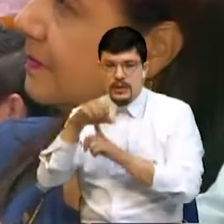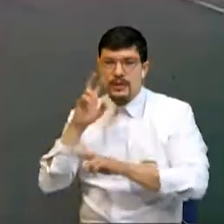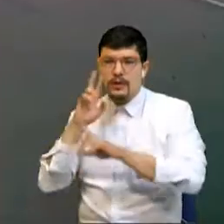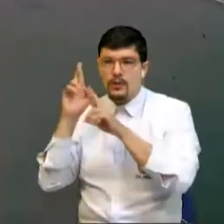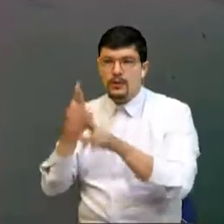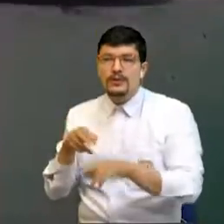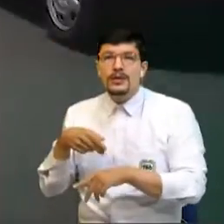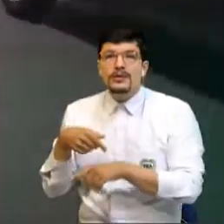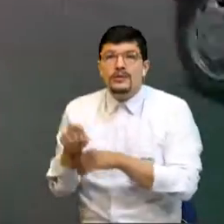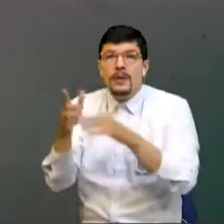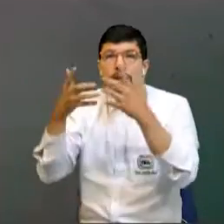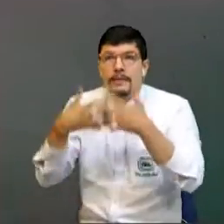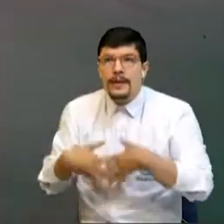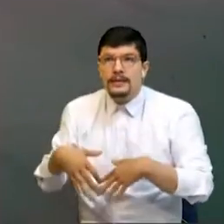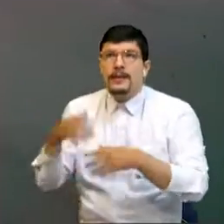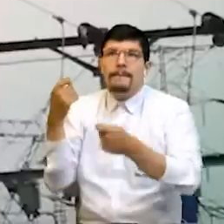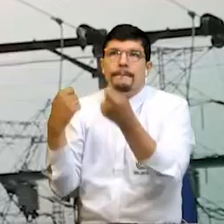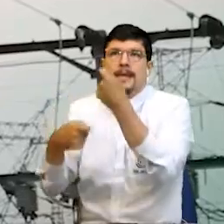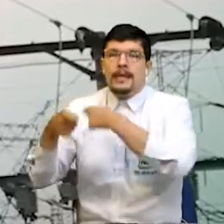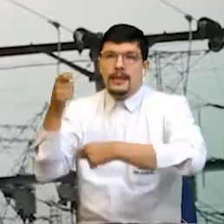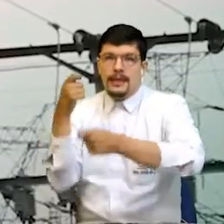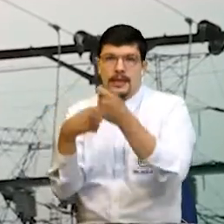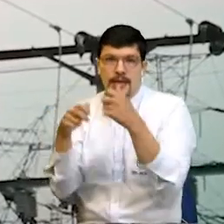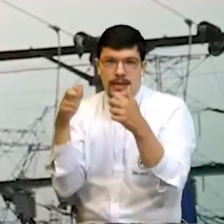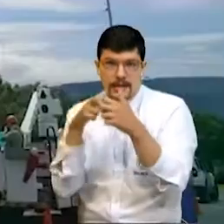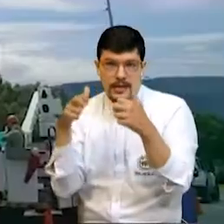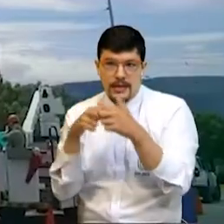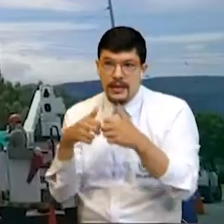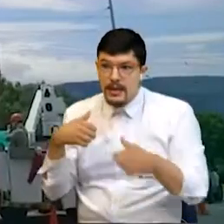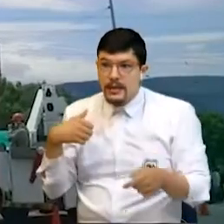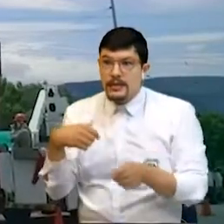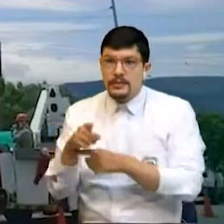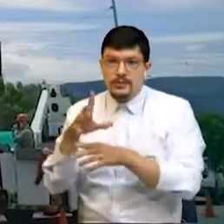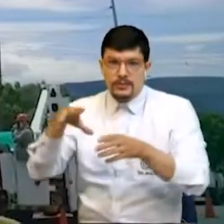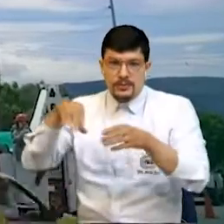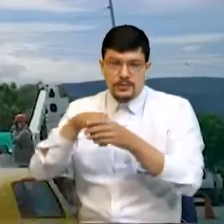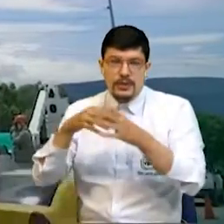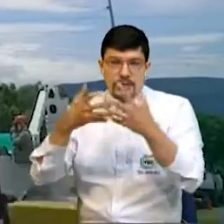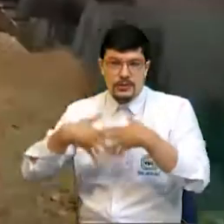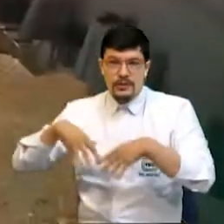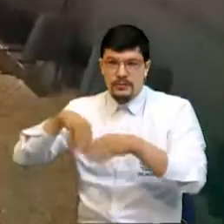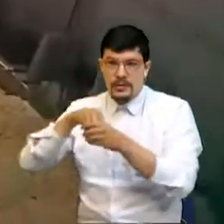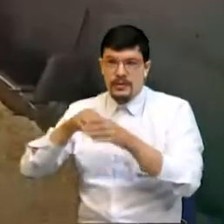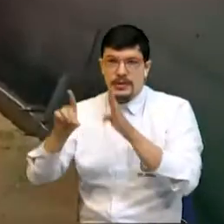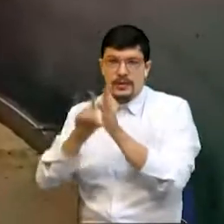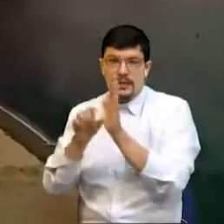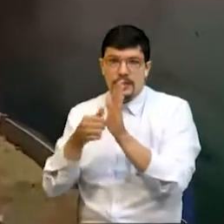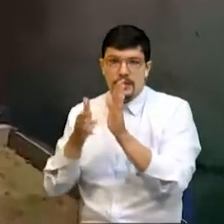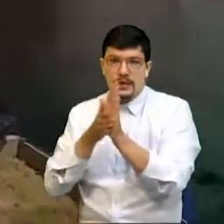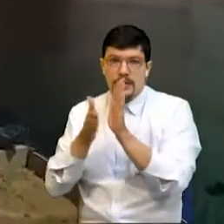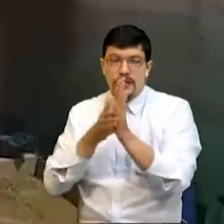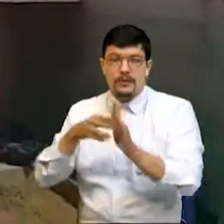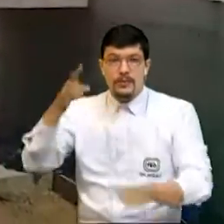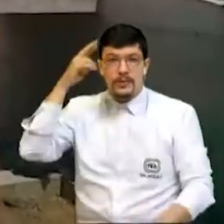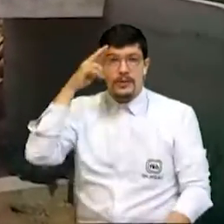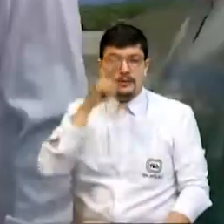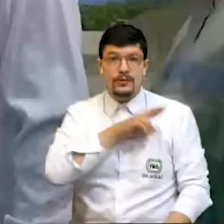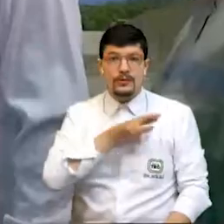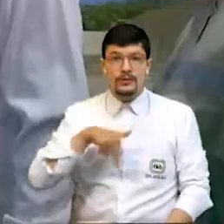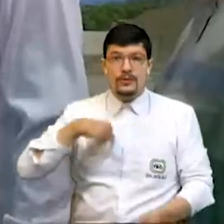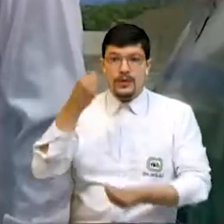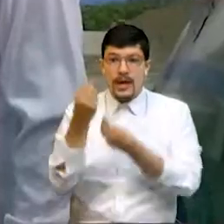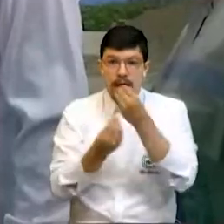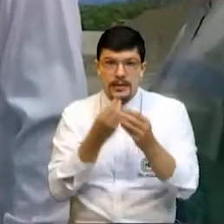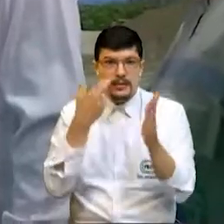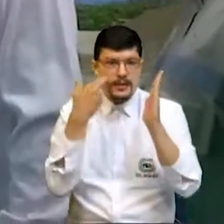que comercializa energía y la comercialización está incluida dentro del decreto. Estamos haciendo las revisiones con el